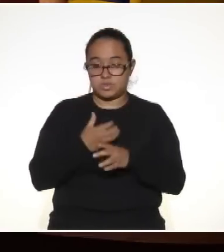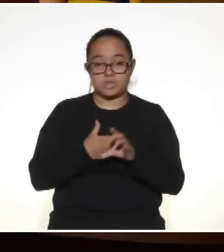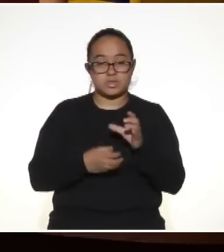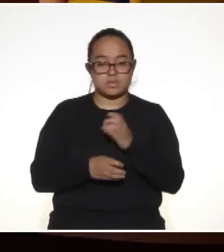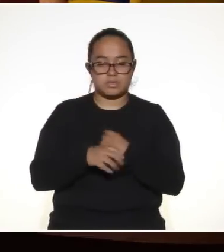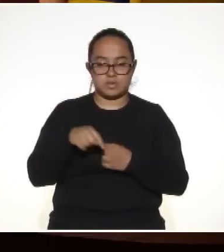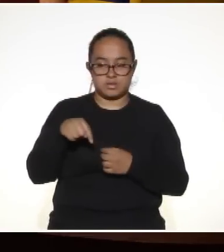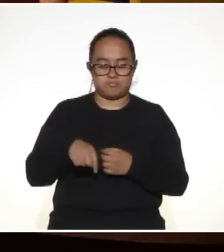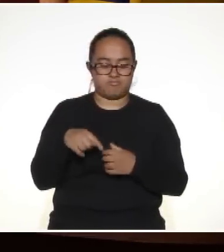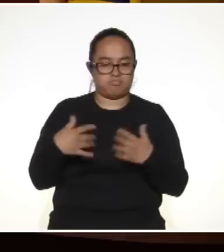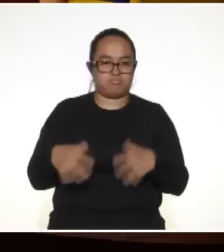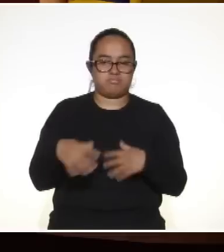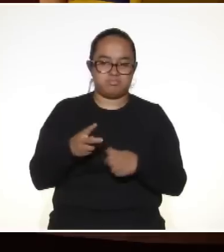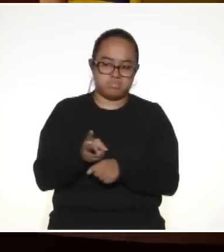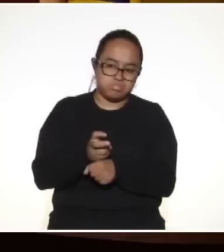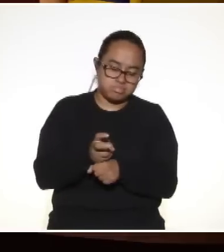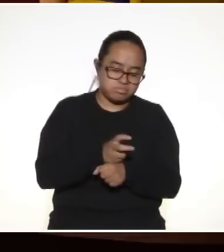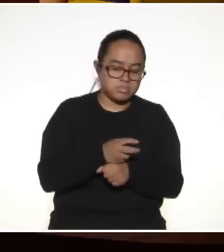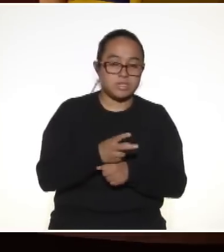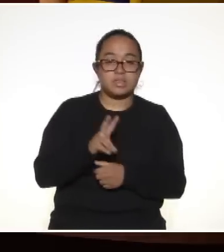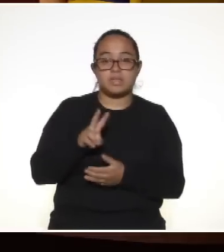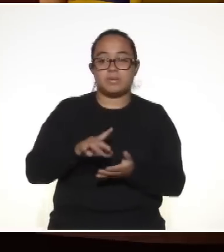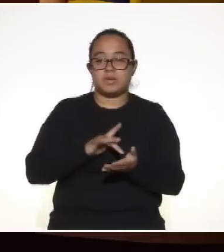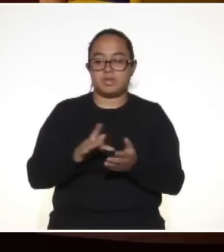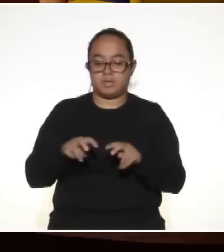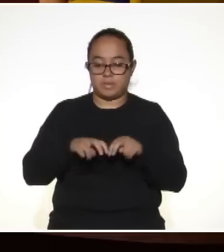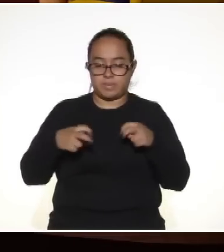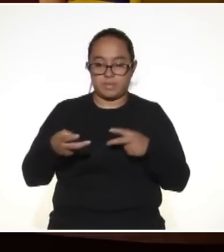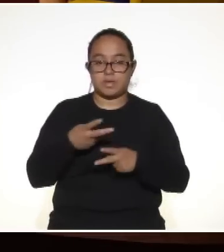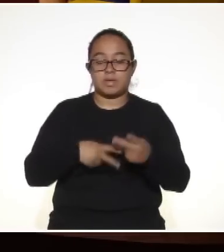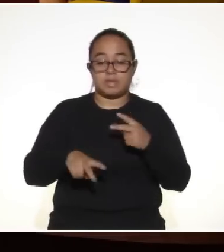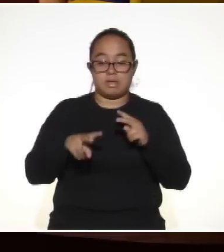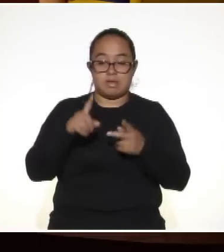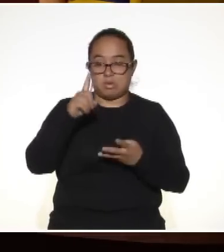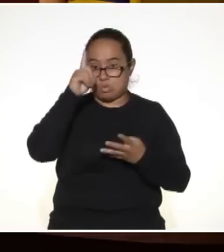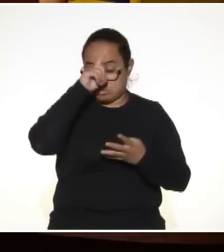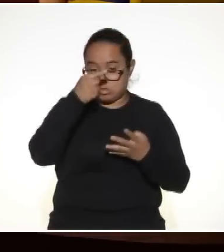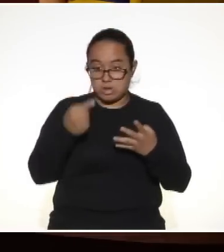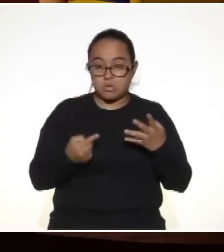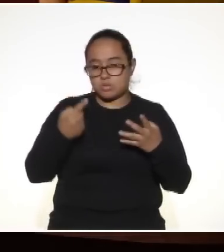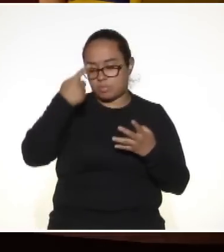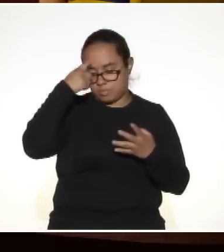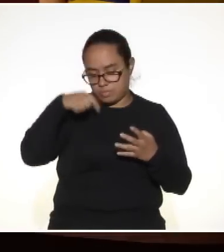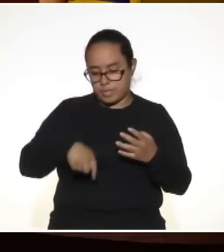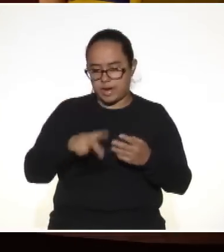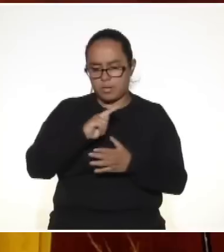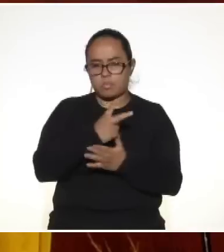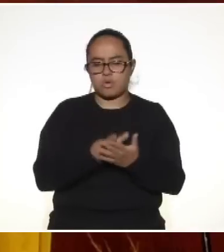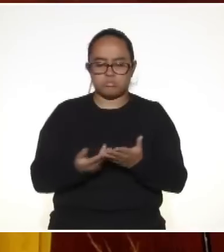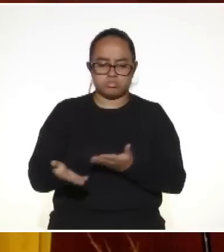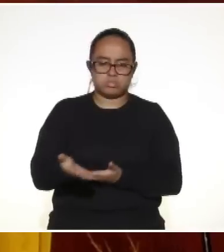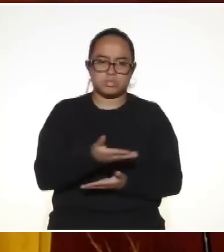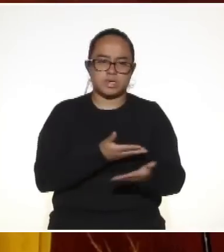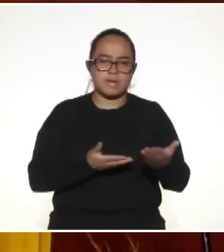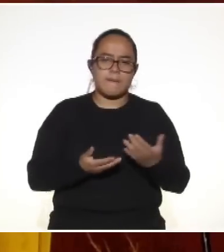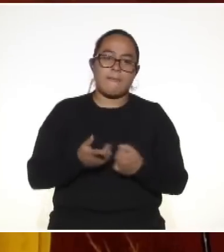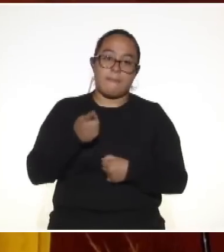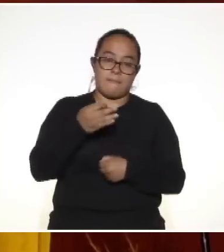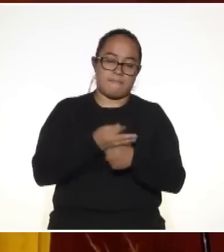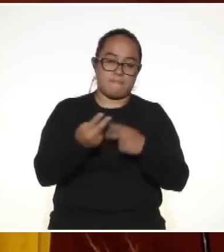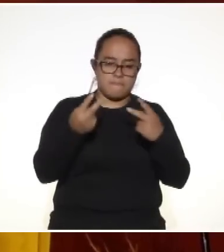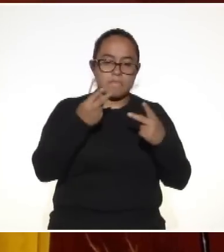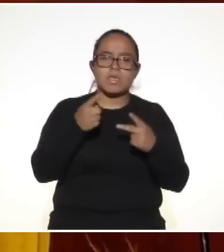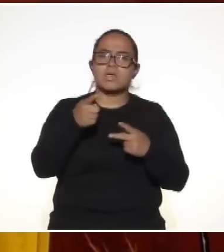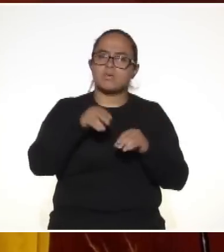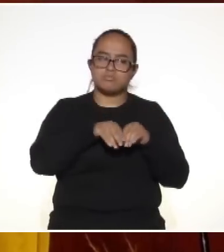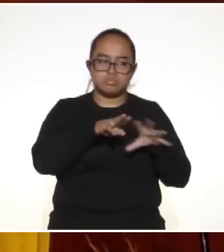también aquí muchas cosas junto con ustedes. Les quiero agradecer su presencia aquí, todos estos tips para que este programa, bueno, además de lo que lo estén viendo ahorita, lo